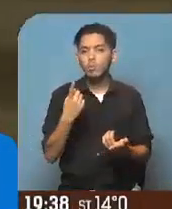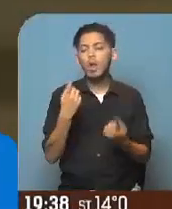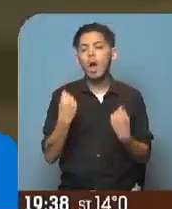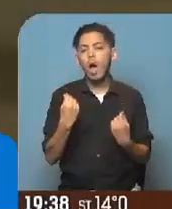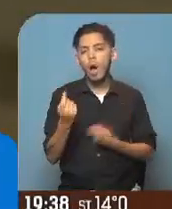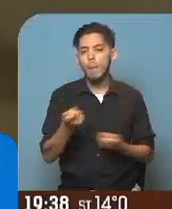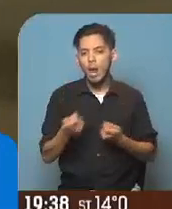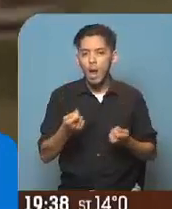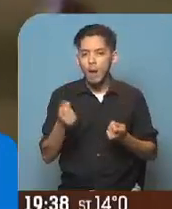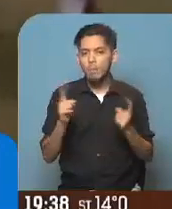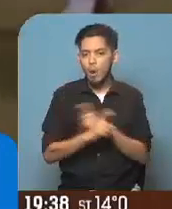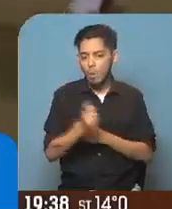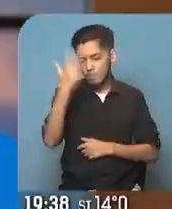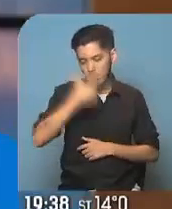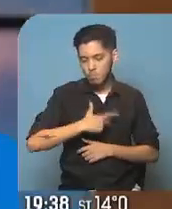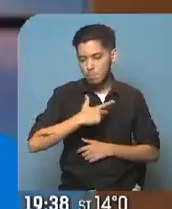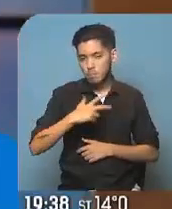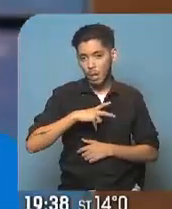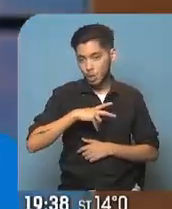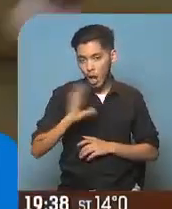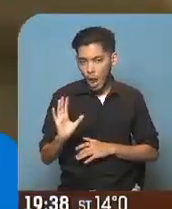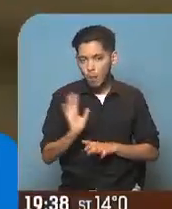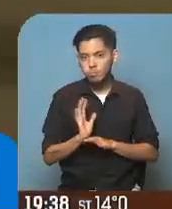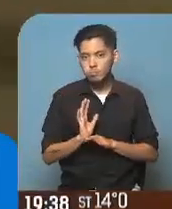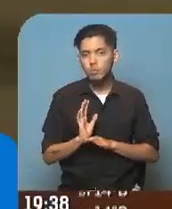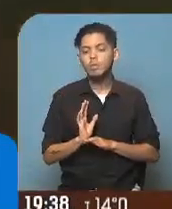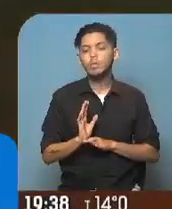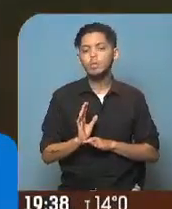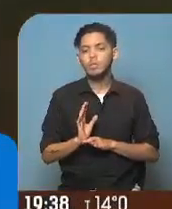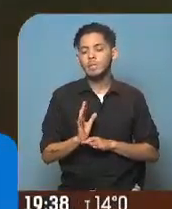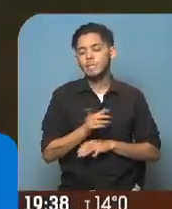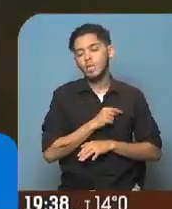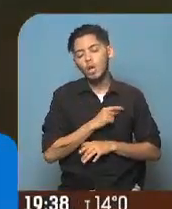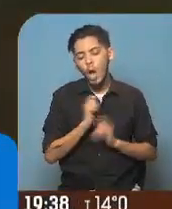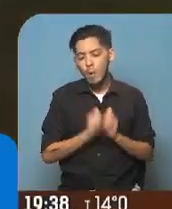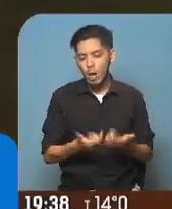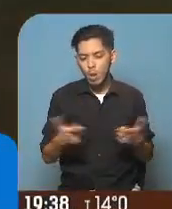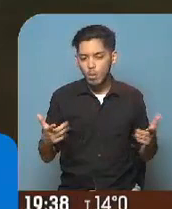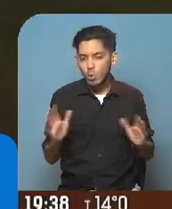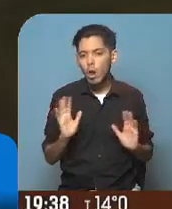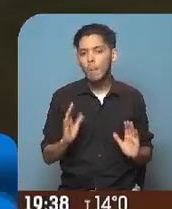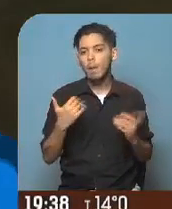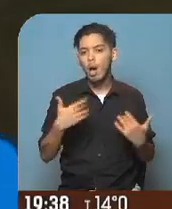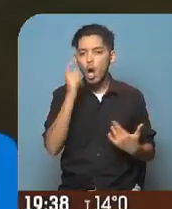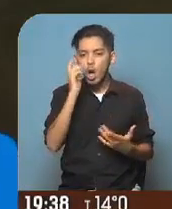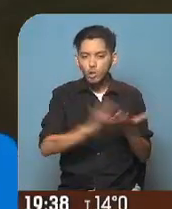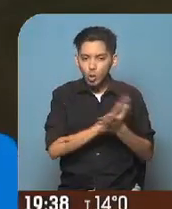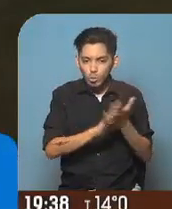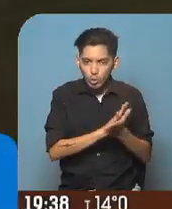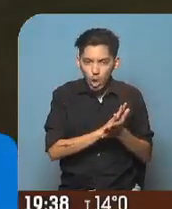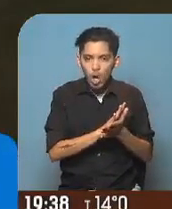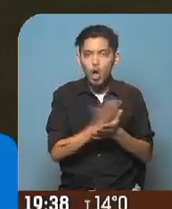las crisis personales y lamentablemente creo que no están acompañados como para poder resolverlas o